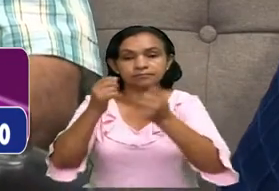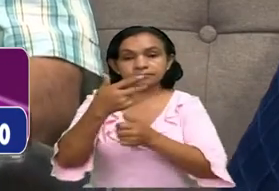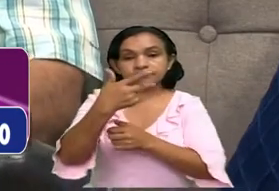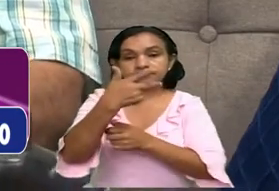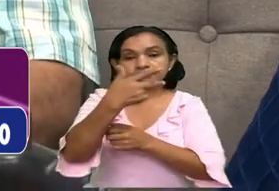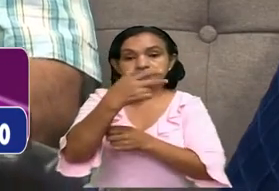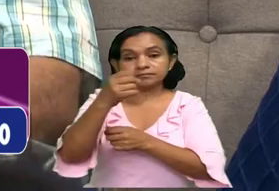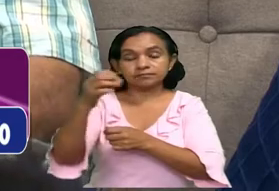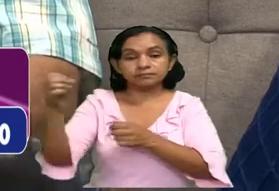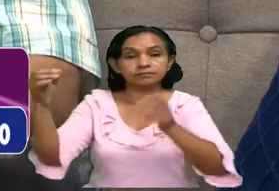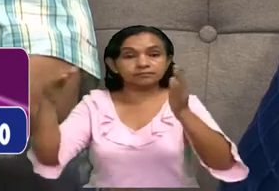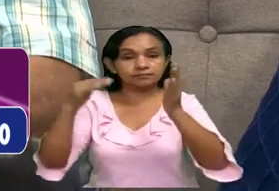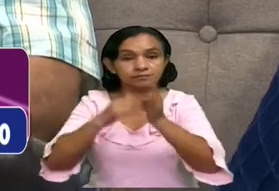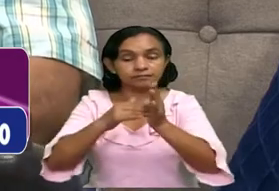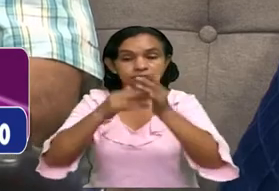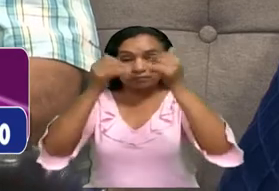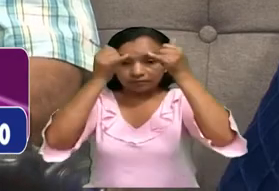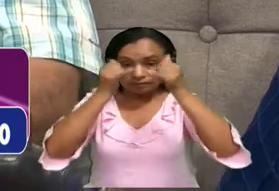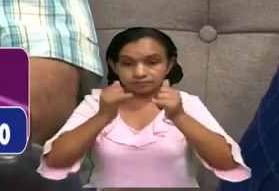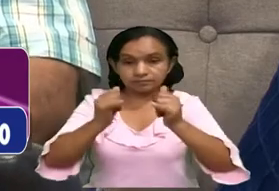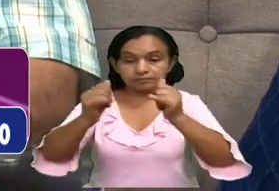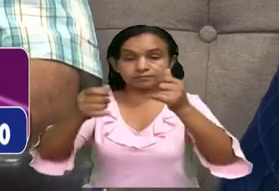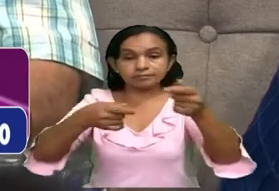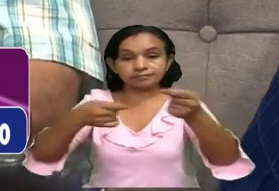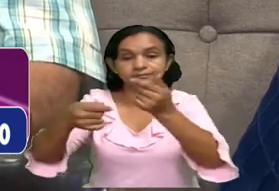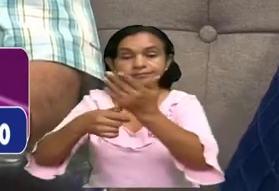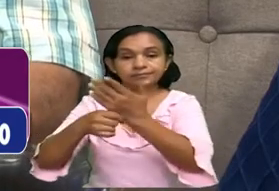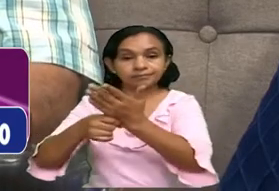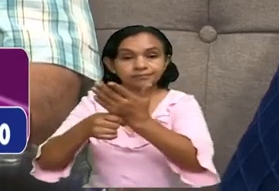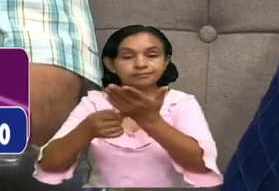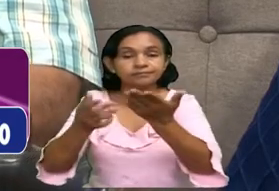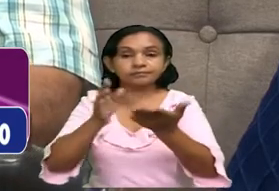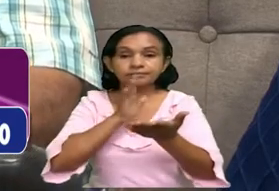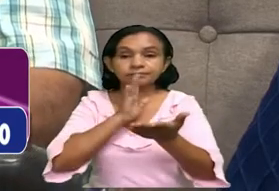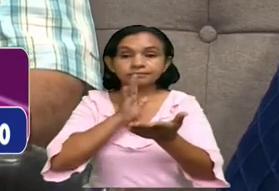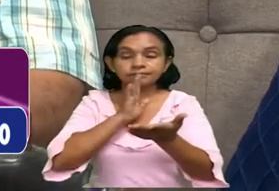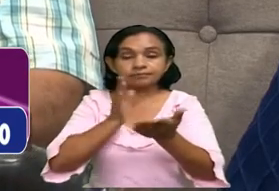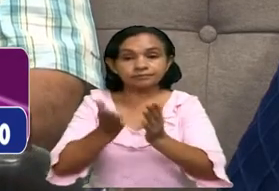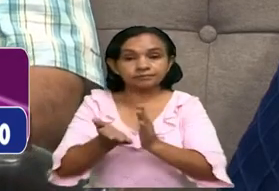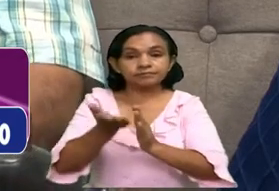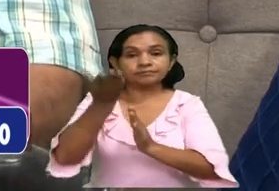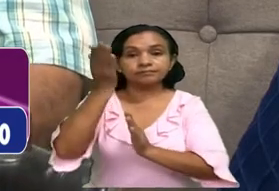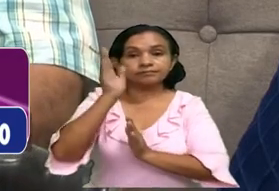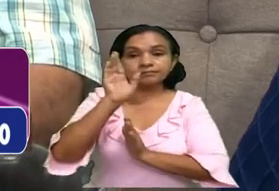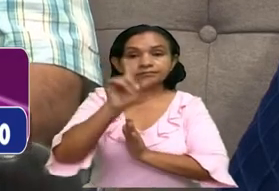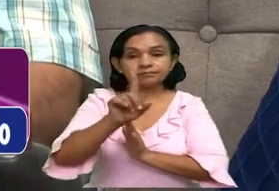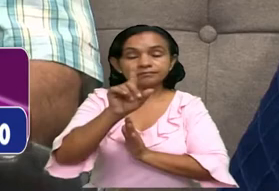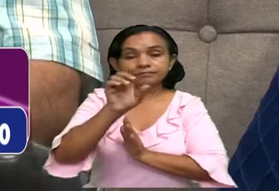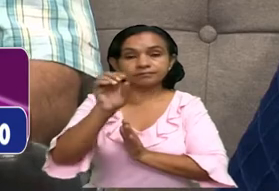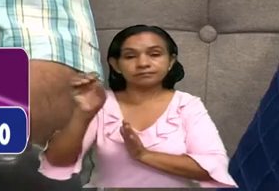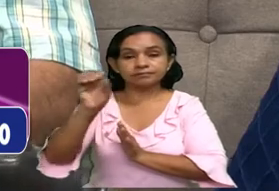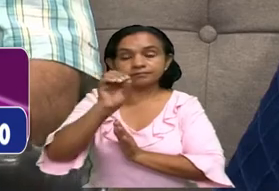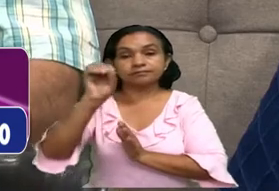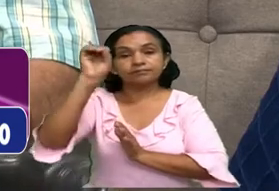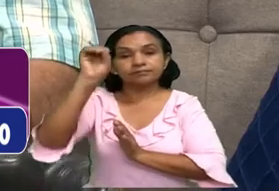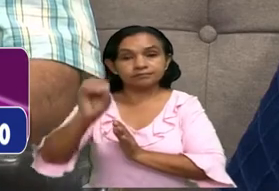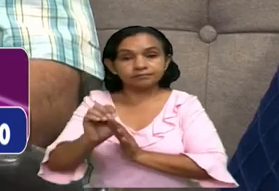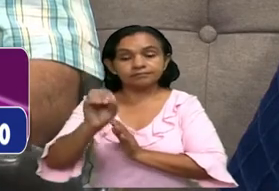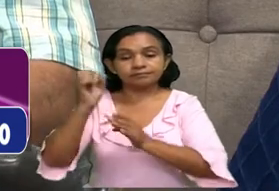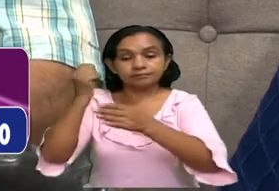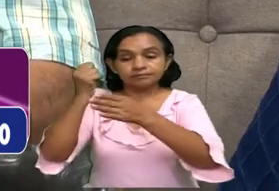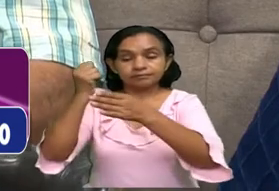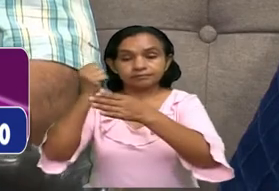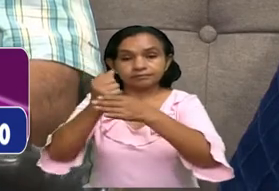800,000 cabezas de ganado sacrificado en promedio. O sea, estamos hablando, sí, de un incremento del 100% en la